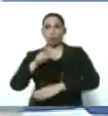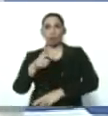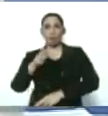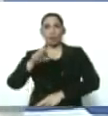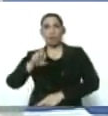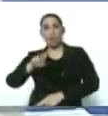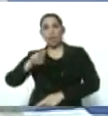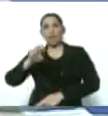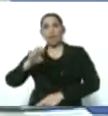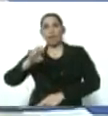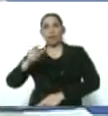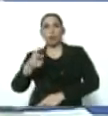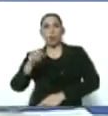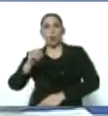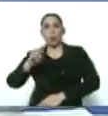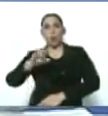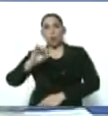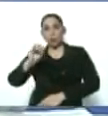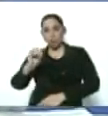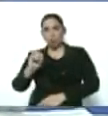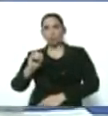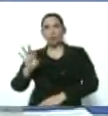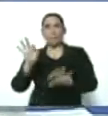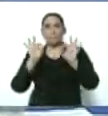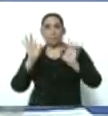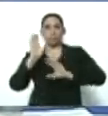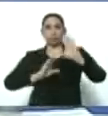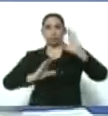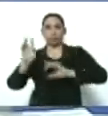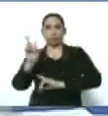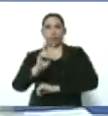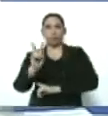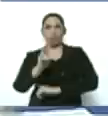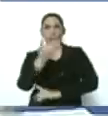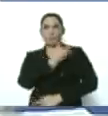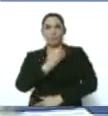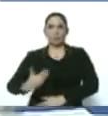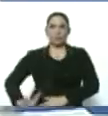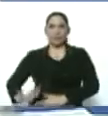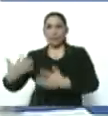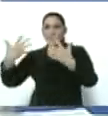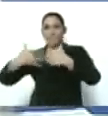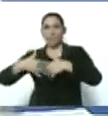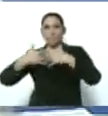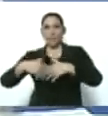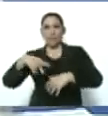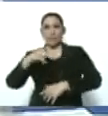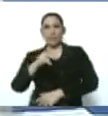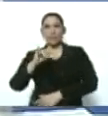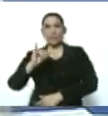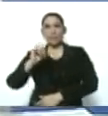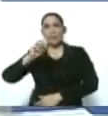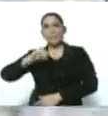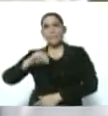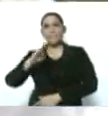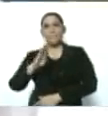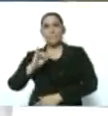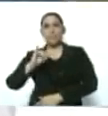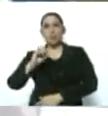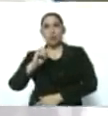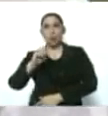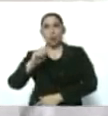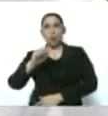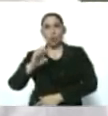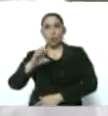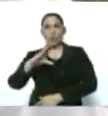Sánchez, especialista, científico venezolano, presidente de la empresa Quimbiotec. Gracias,